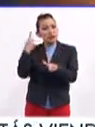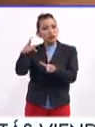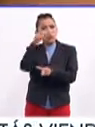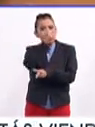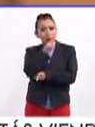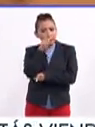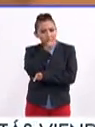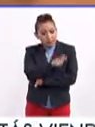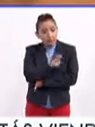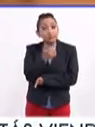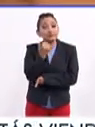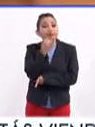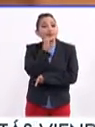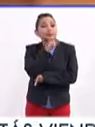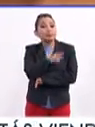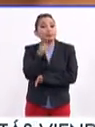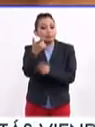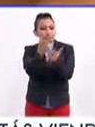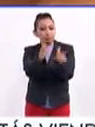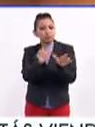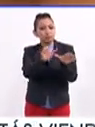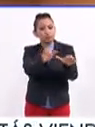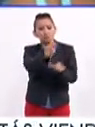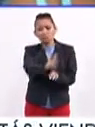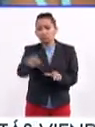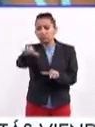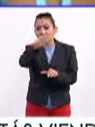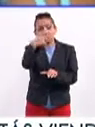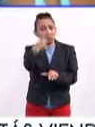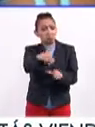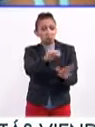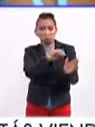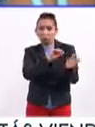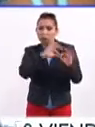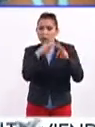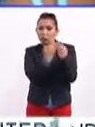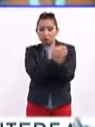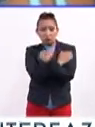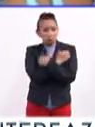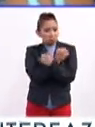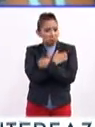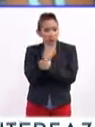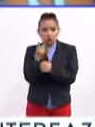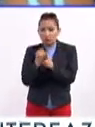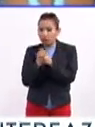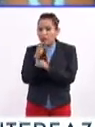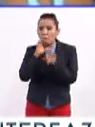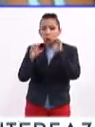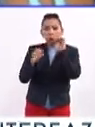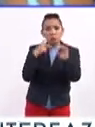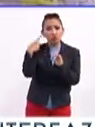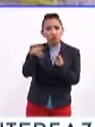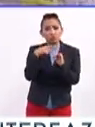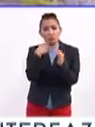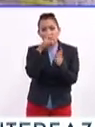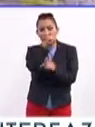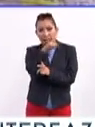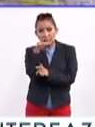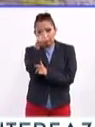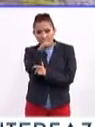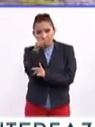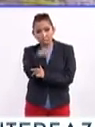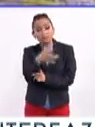propia lengua. Así, además de la libertad de los pueblos para establecer sistemas educativos y medios de información en su propio código